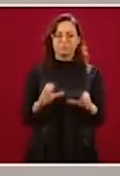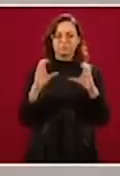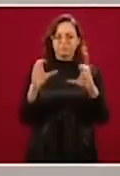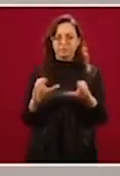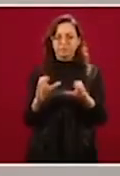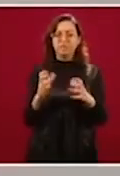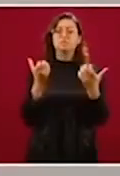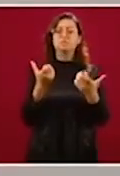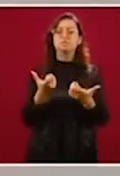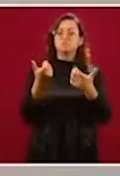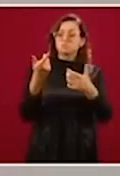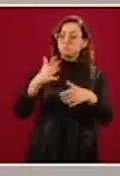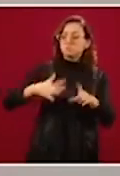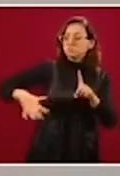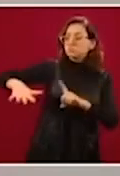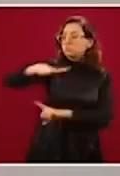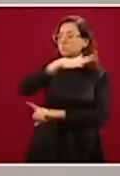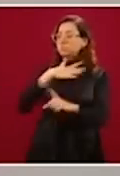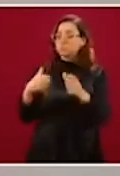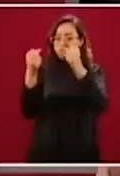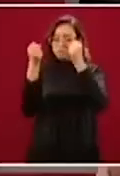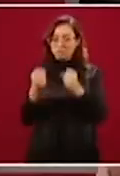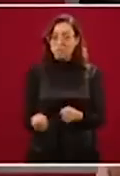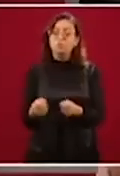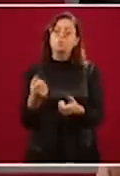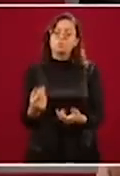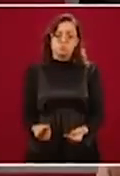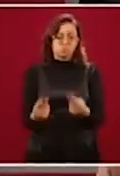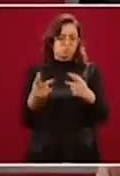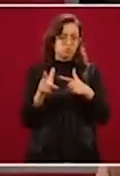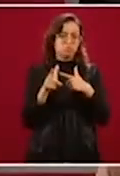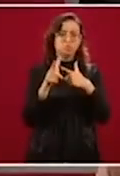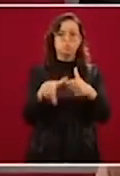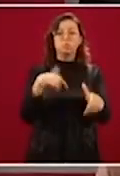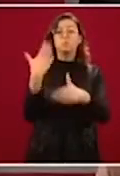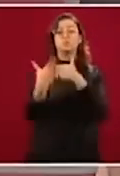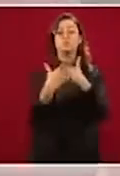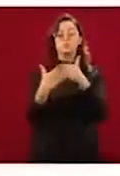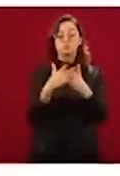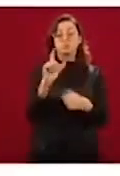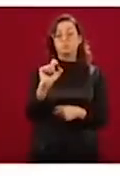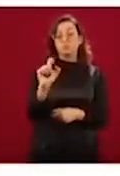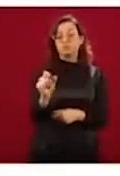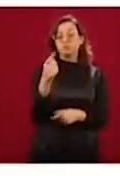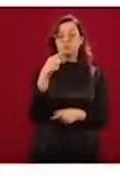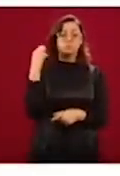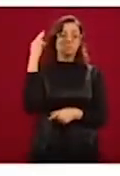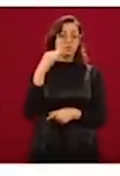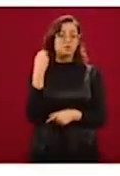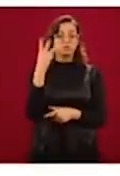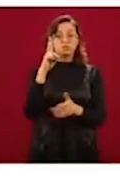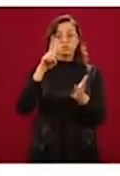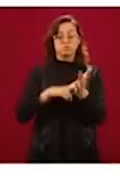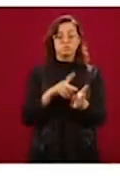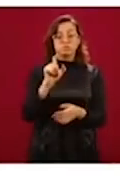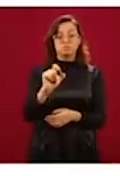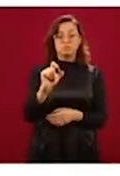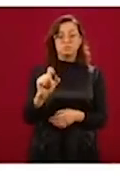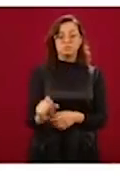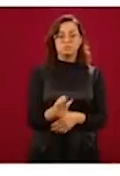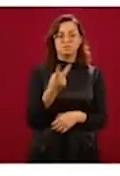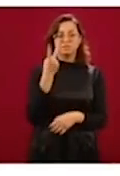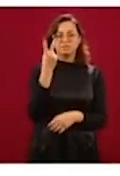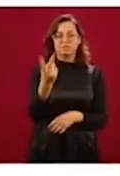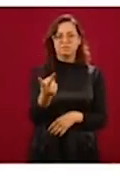y rentable lo más pronto posible esto es el 21 de marzo del 2022 por lo anterior las grandes